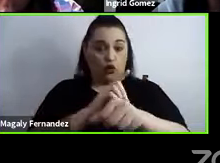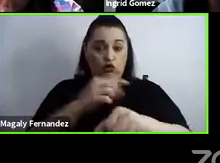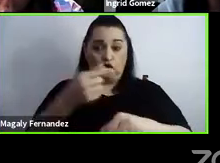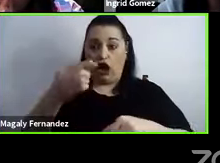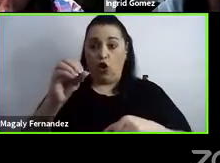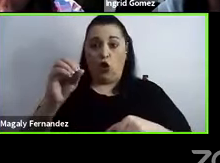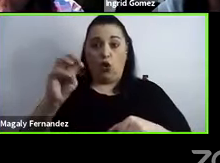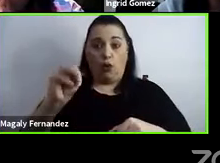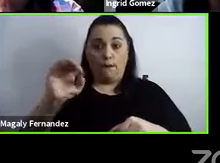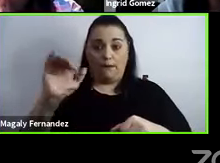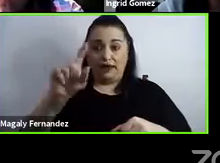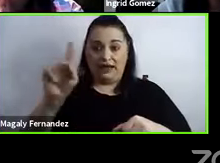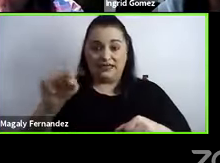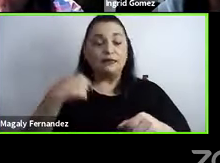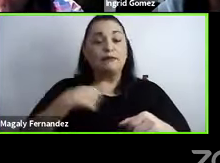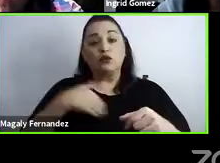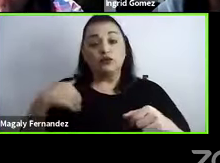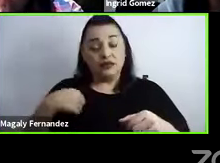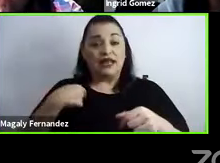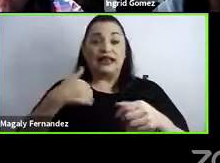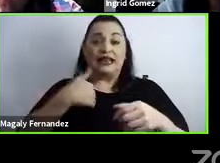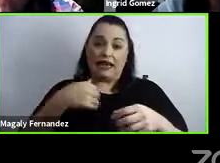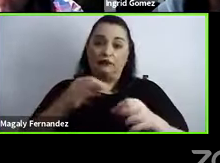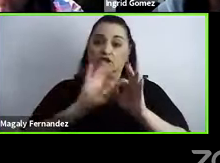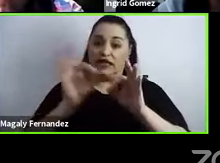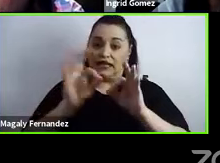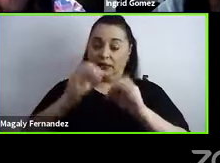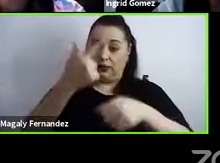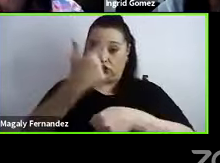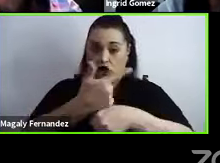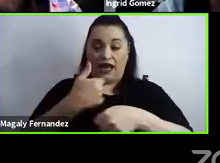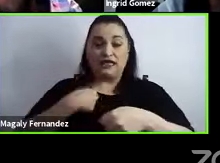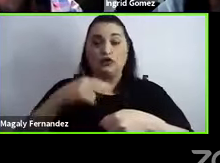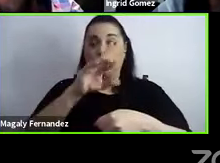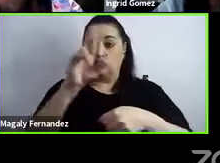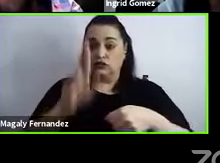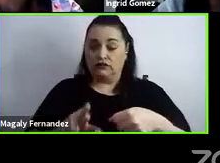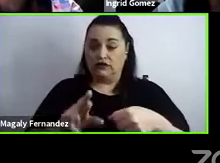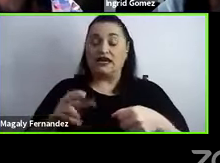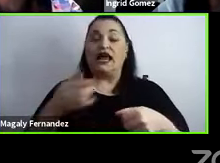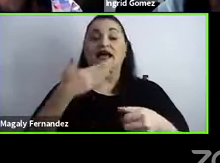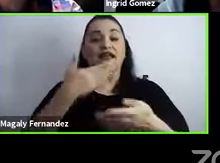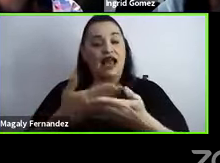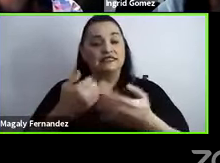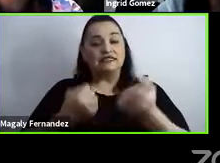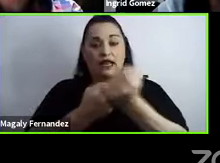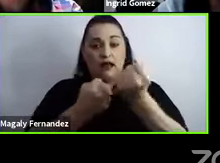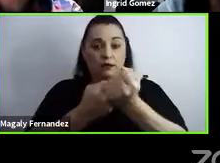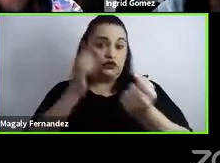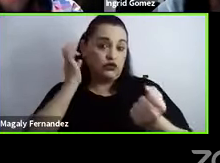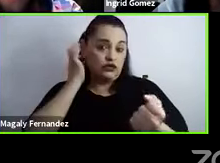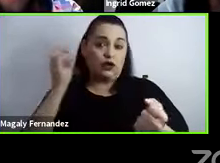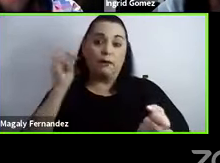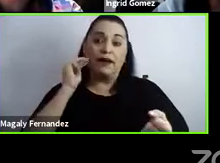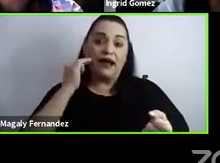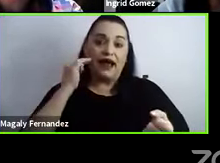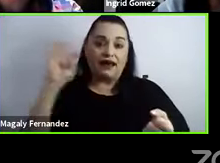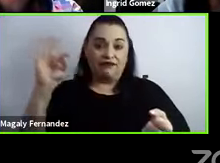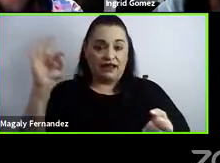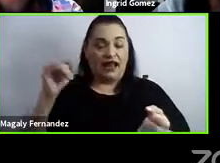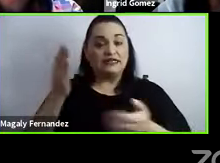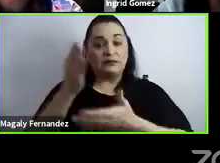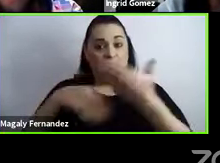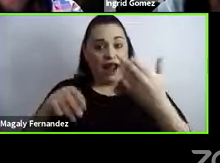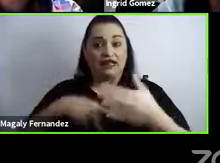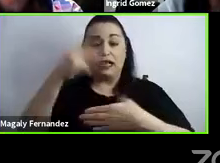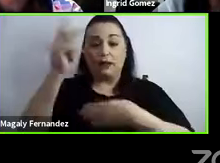gustaría recordarles que contamos con interpretación en lenguaje de señas costarricenses gracias al apoyo de la señora Magali Fernández, que forma parte del programa